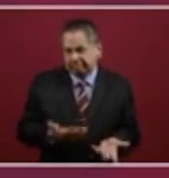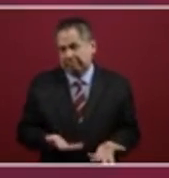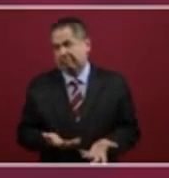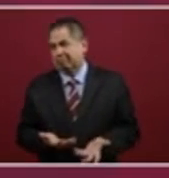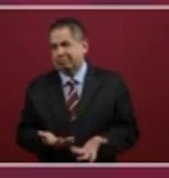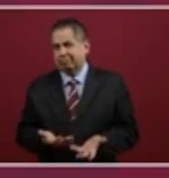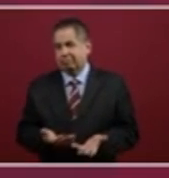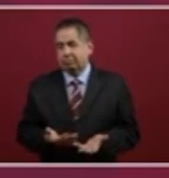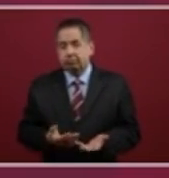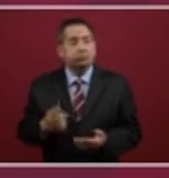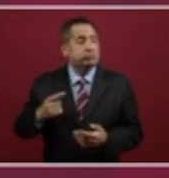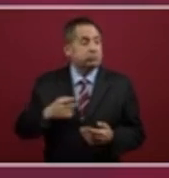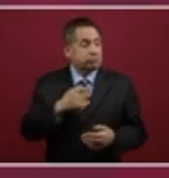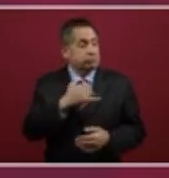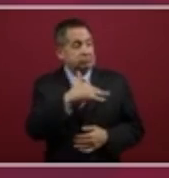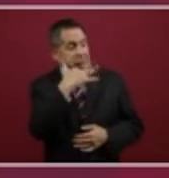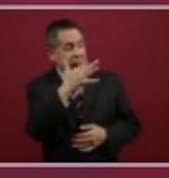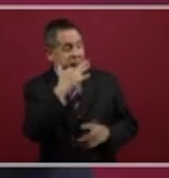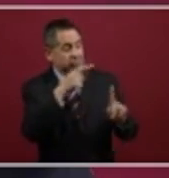aplaudido,